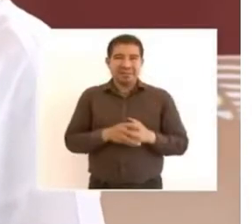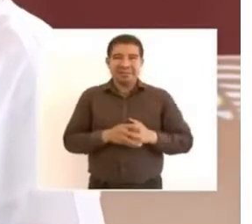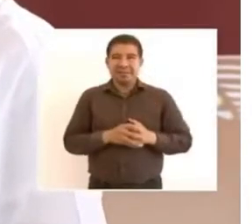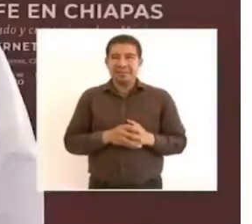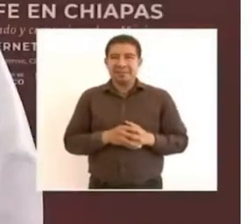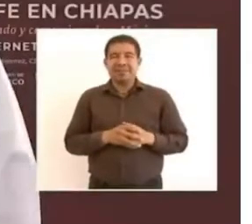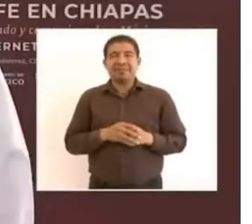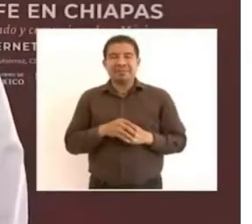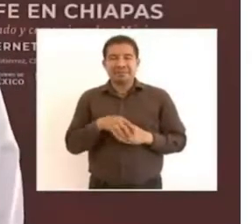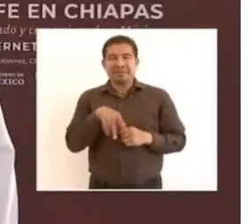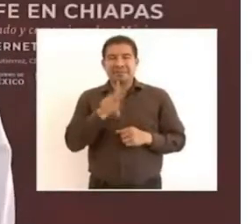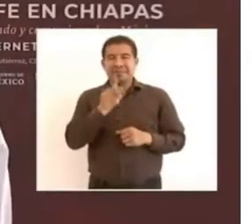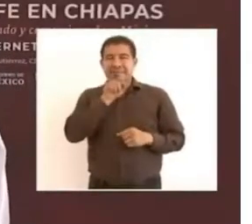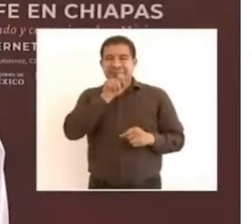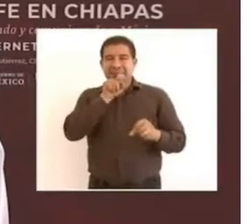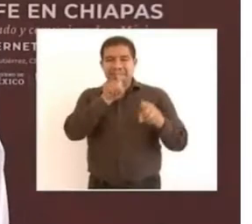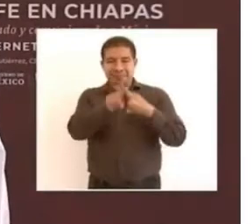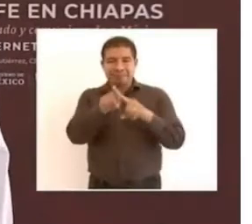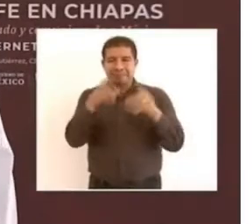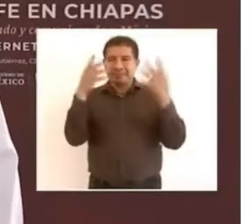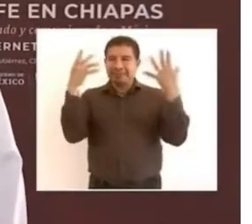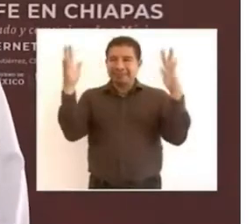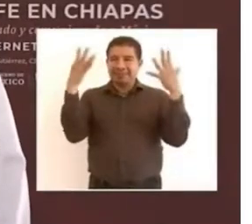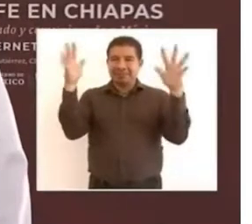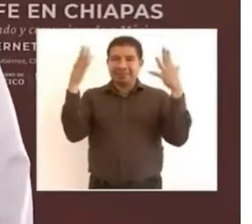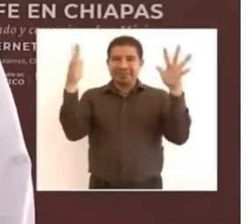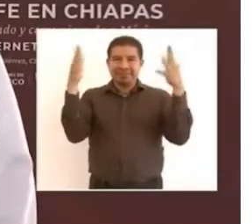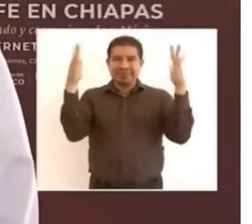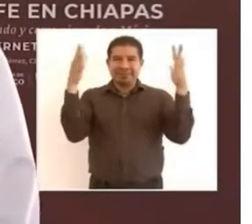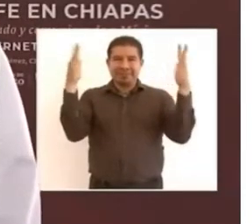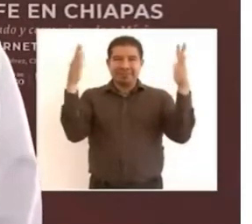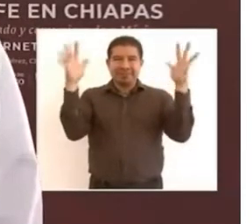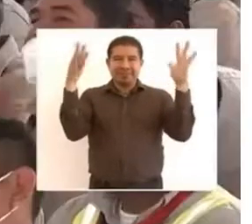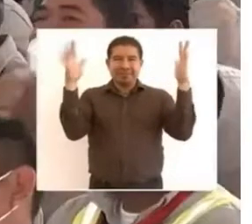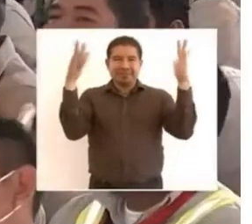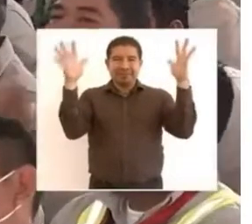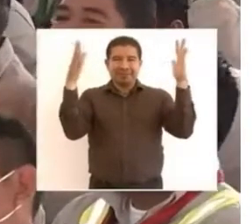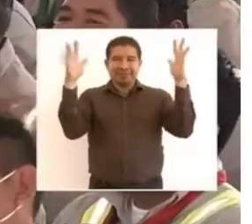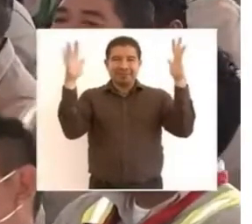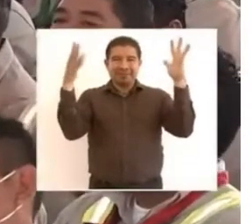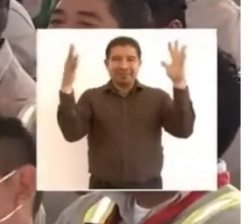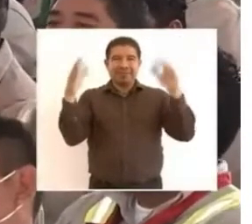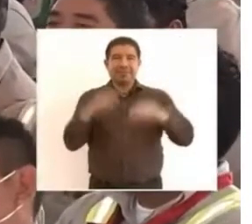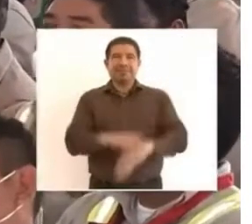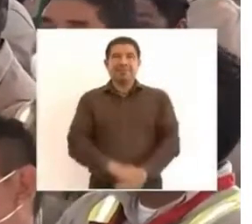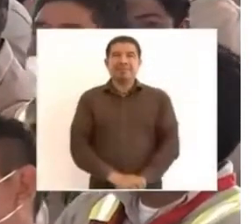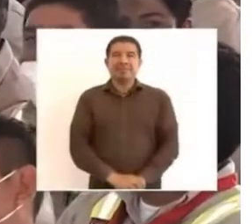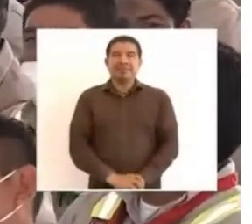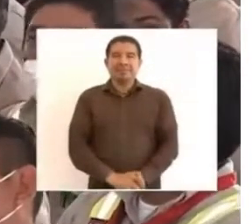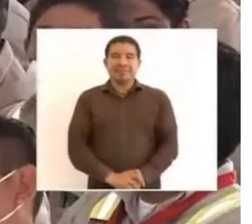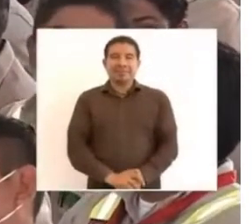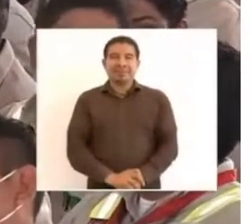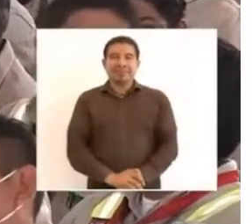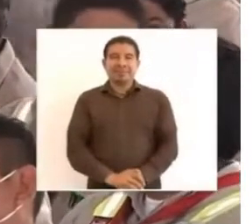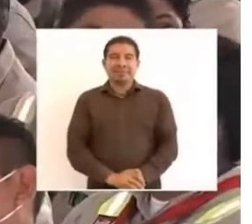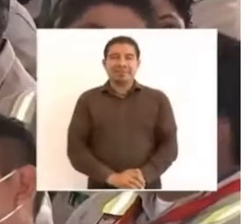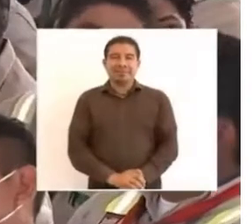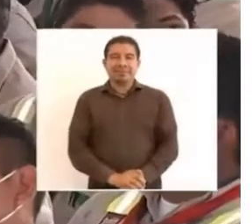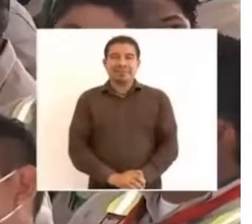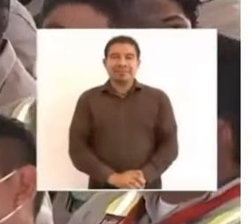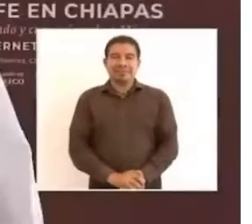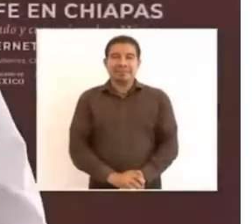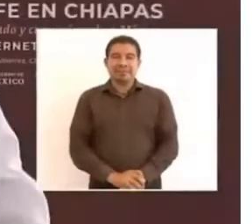Bartlett, le dijo al presidente que en el evento estaban presente un grupo de mugrosos, refiriéndose